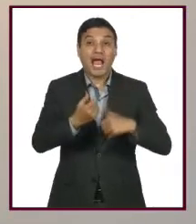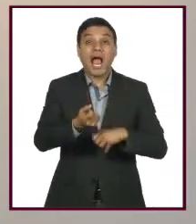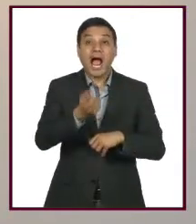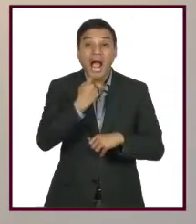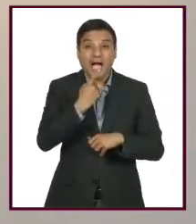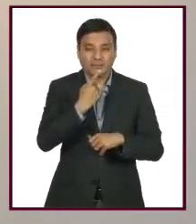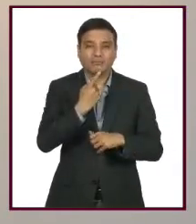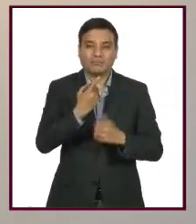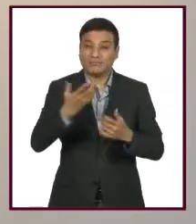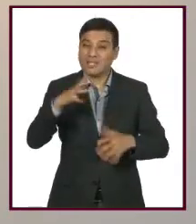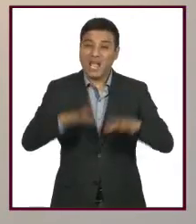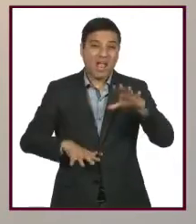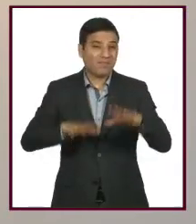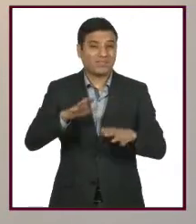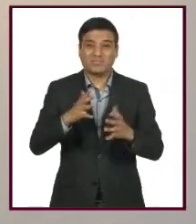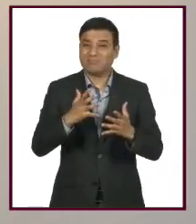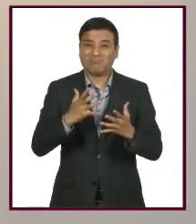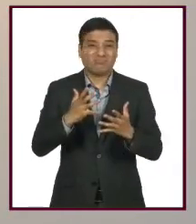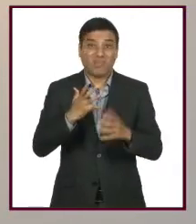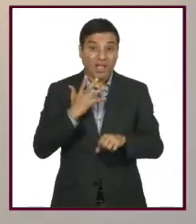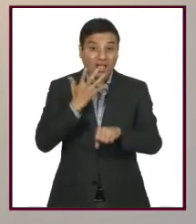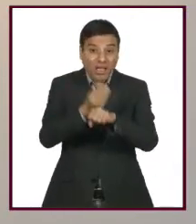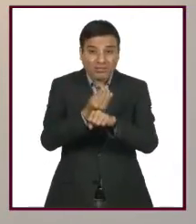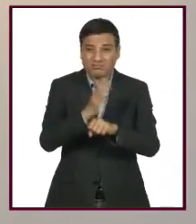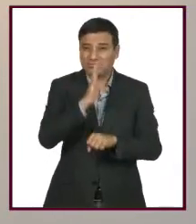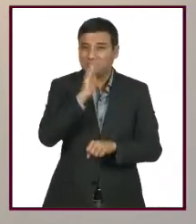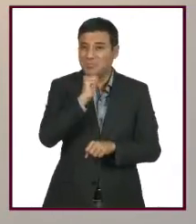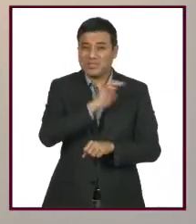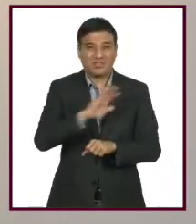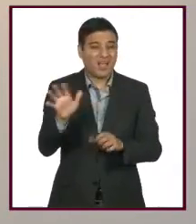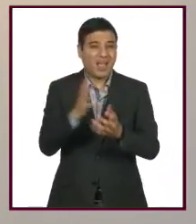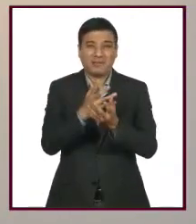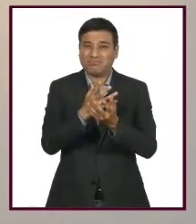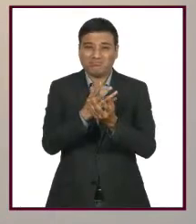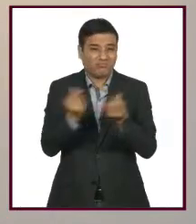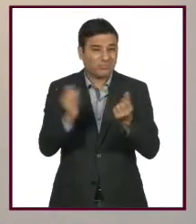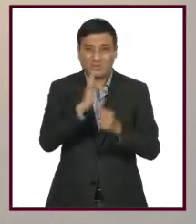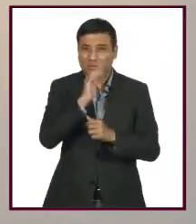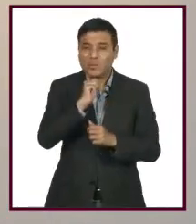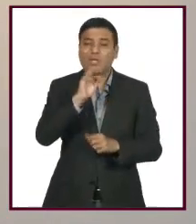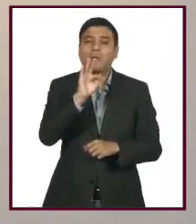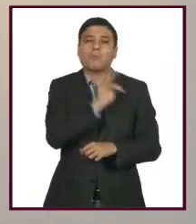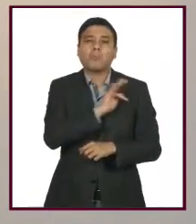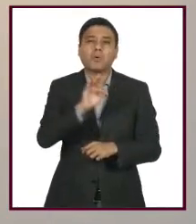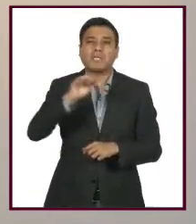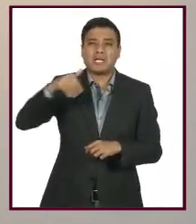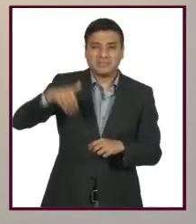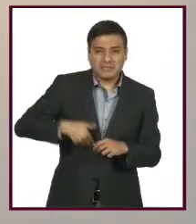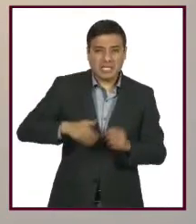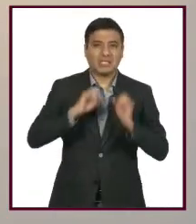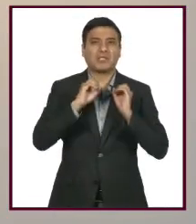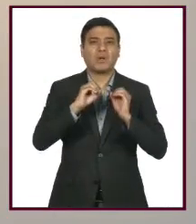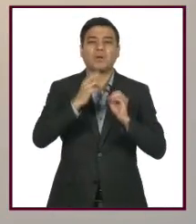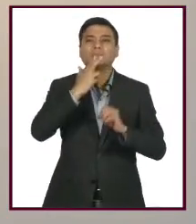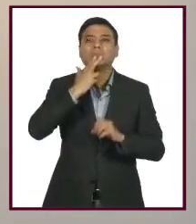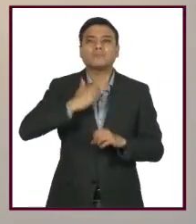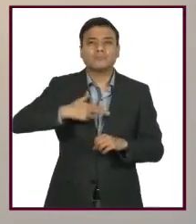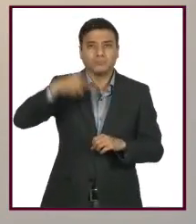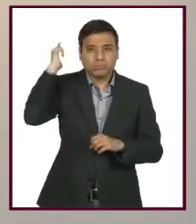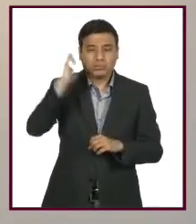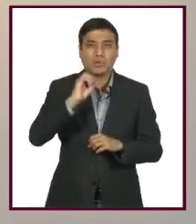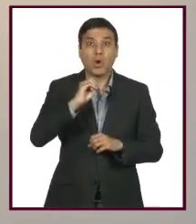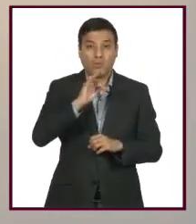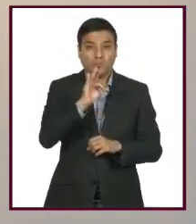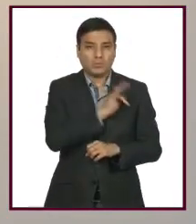ser irreversibles, ¿no? Y que, como mencionábamos, pueden tener accidentes, ideación suicida, intentos